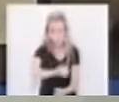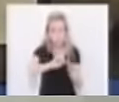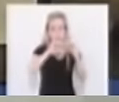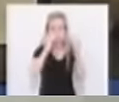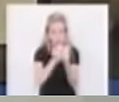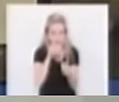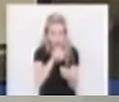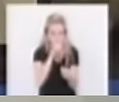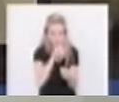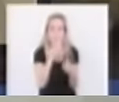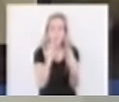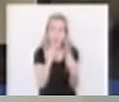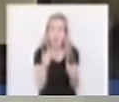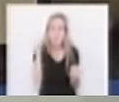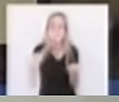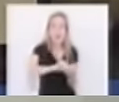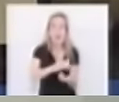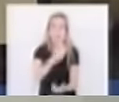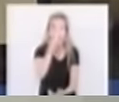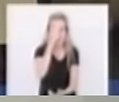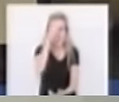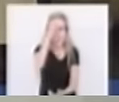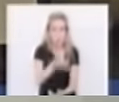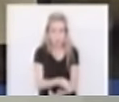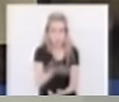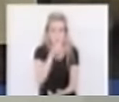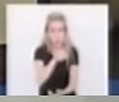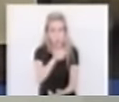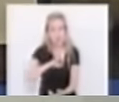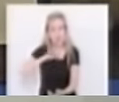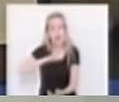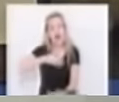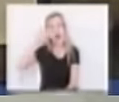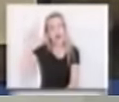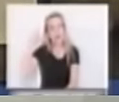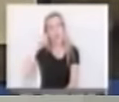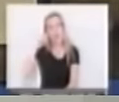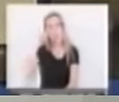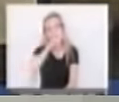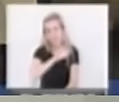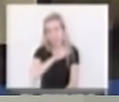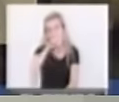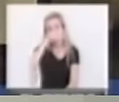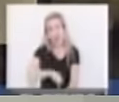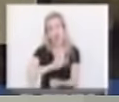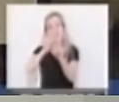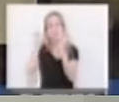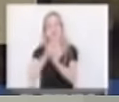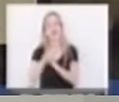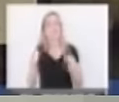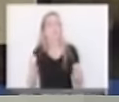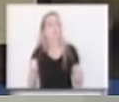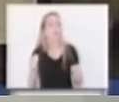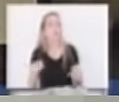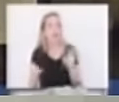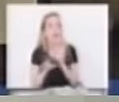2007. Claro, ahora esto se cambia. ¿Por qué? Porque el colegio o la Cámara de Inmobiliarias invalidó